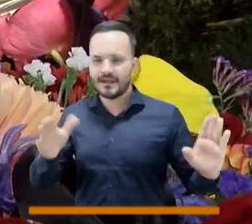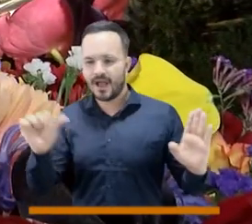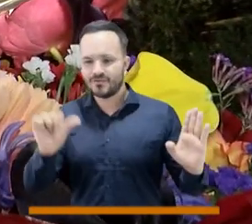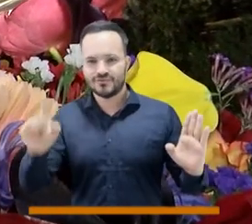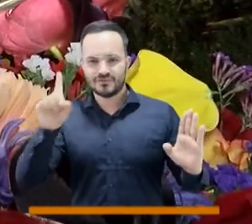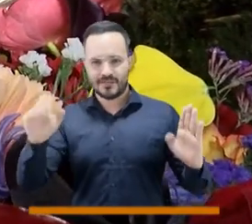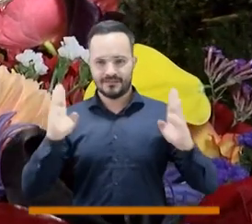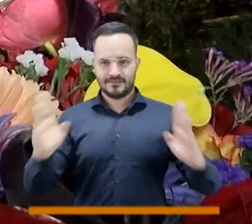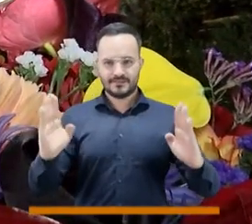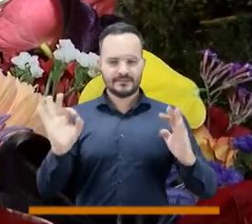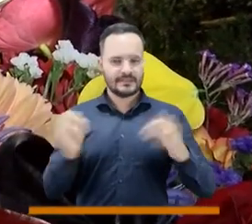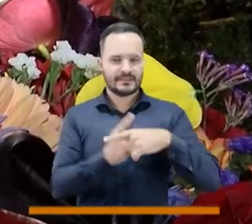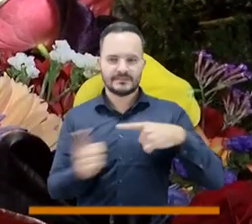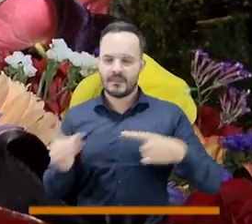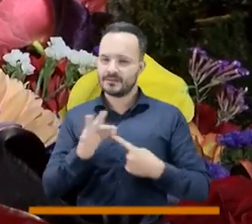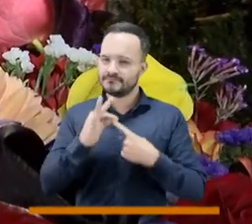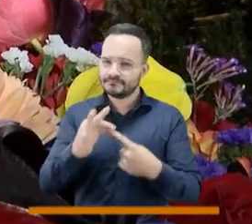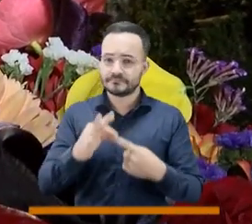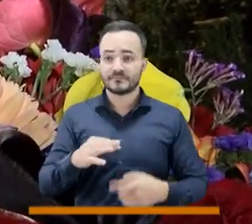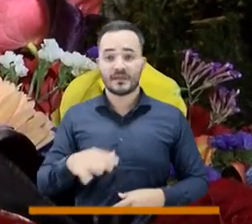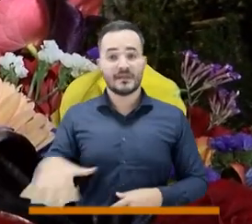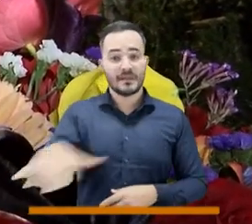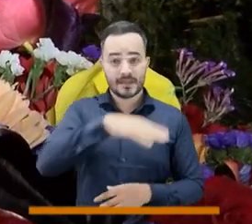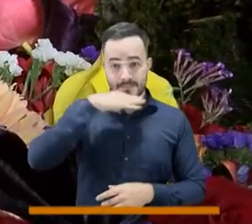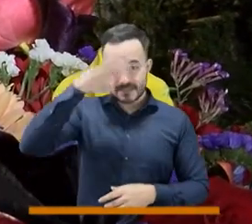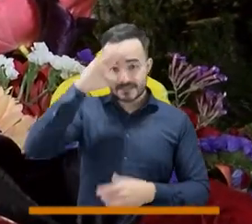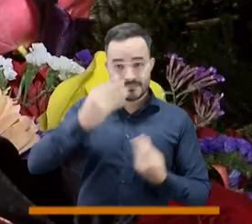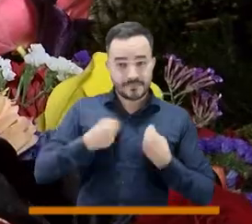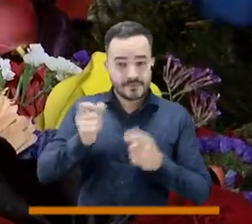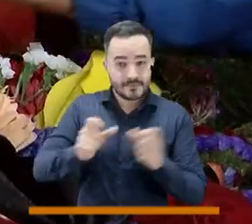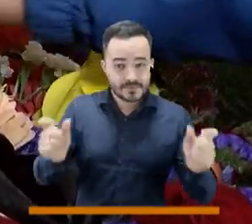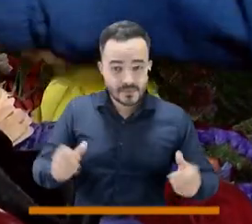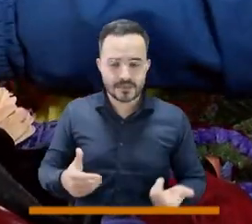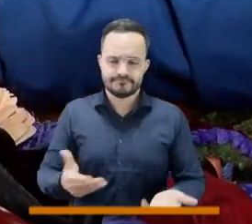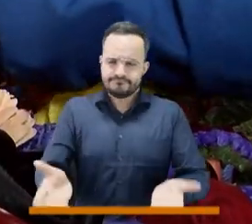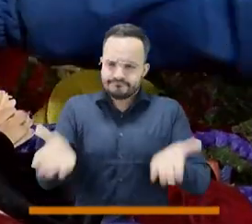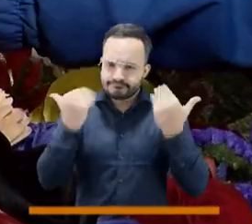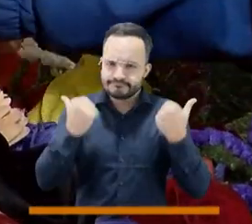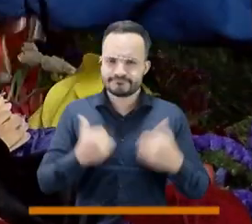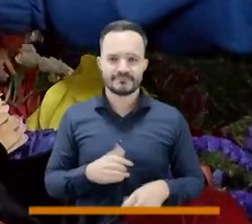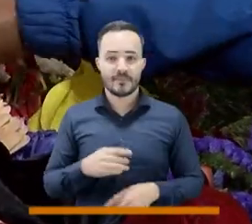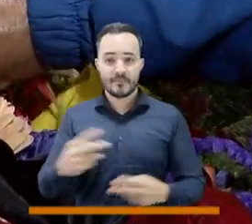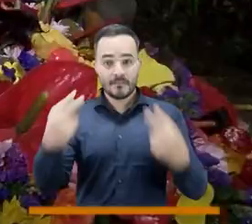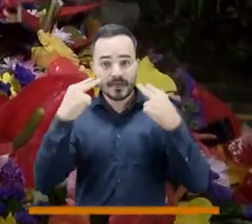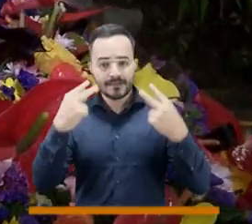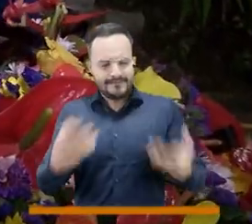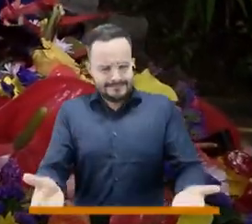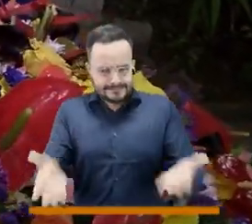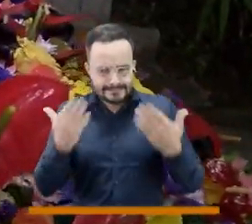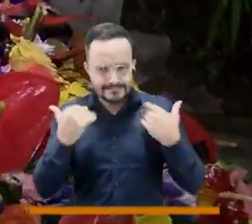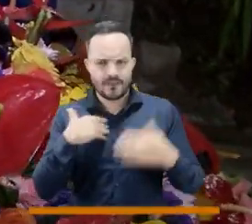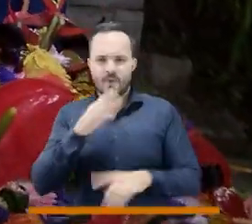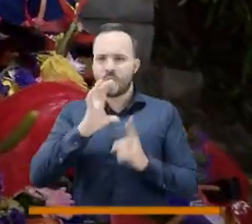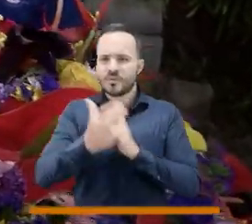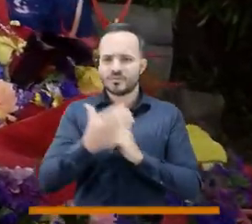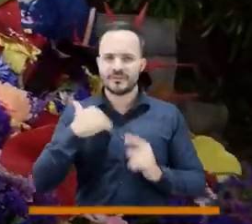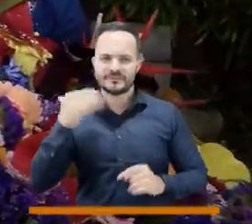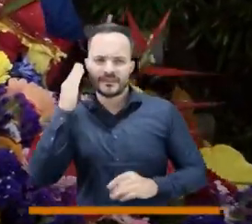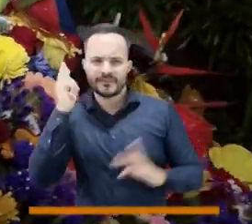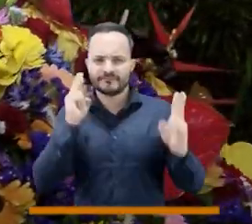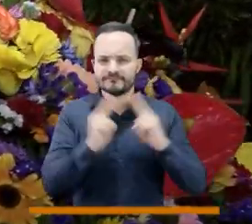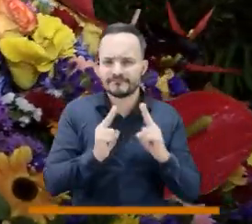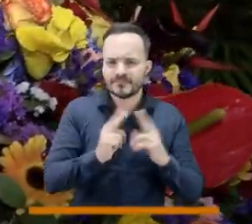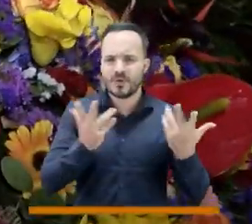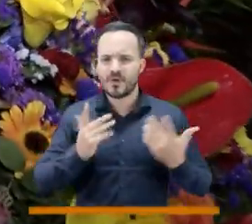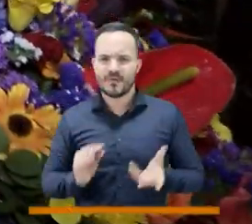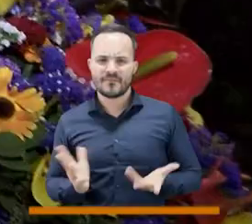todos los habitantes de la ciudad de Medellín y a quienes nos ven, que vengan, que conozcan de la cultura, que disfruten de las fiestas, que